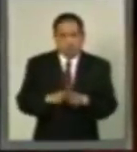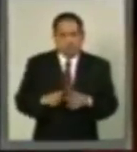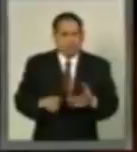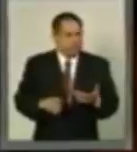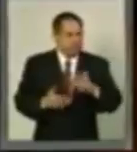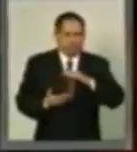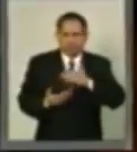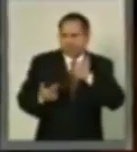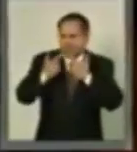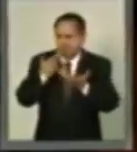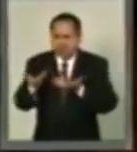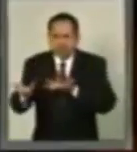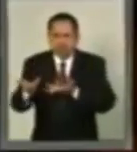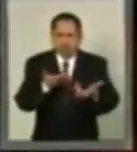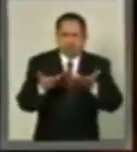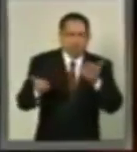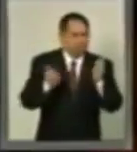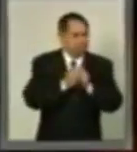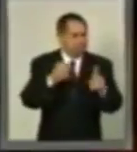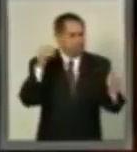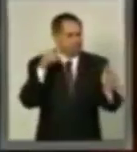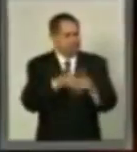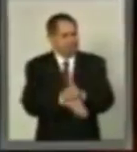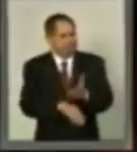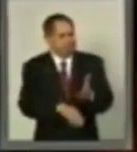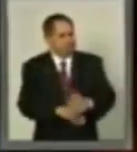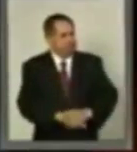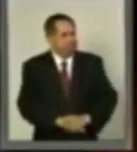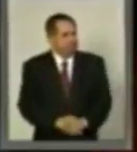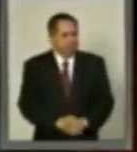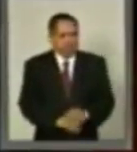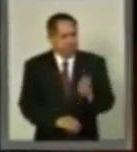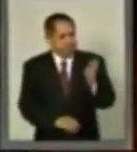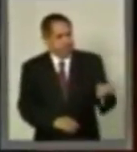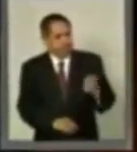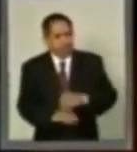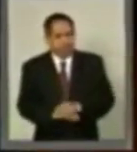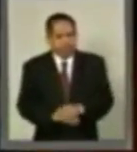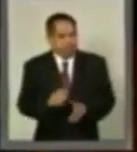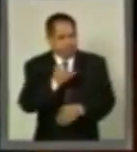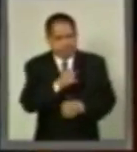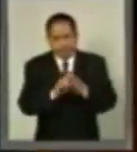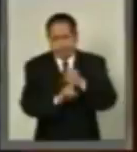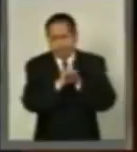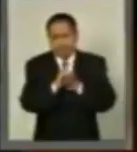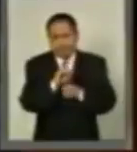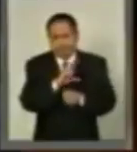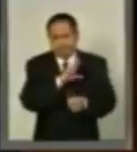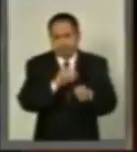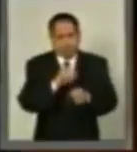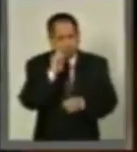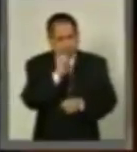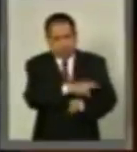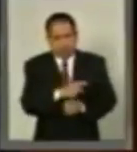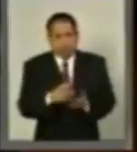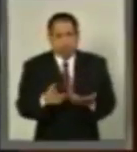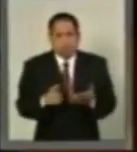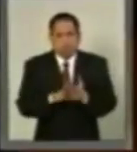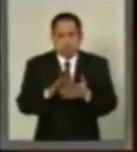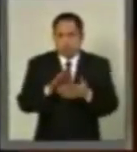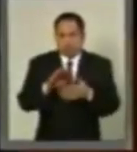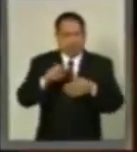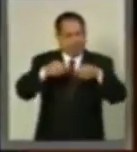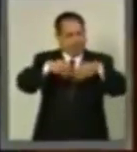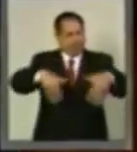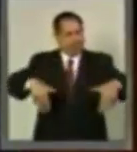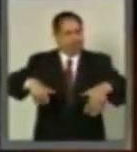de negociación y el garrote. Y ese es el problema de fondo que implica el diseño